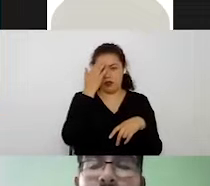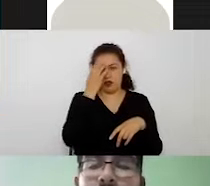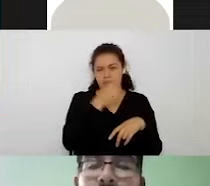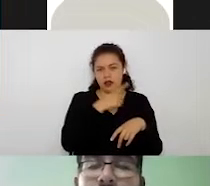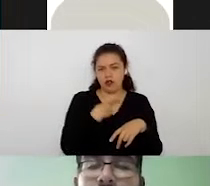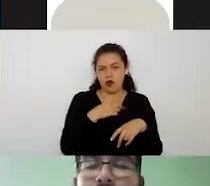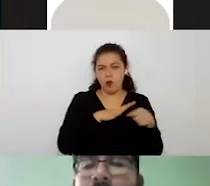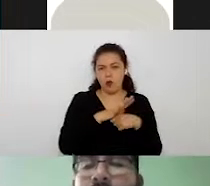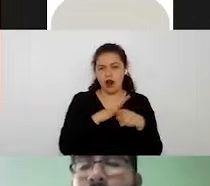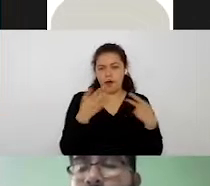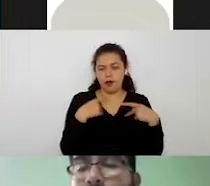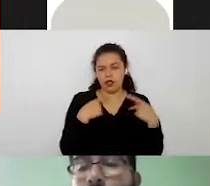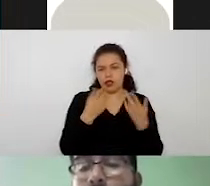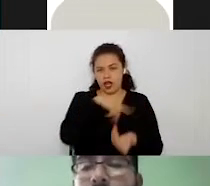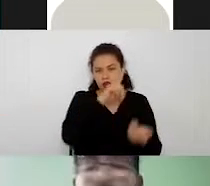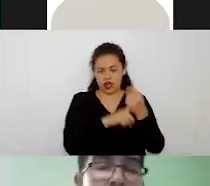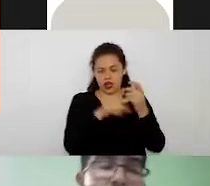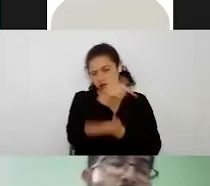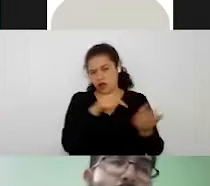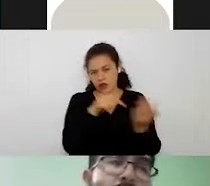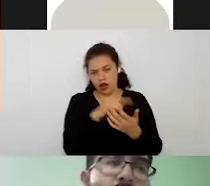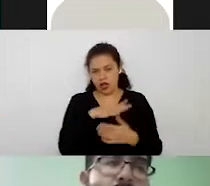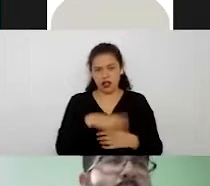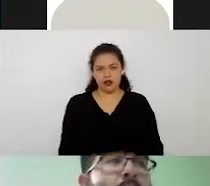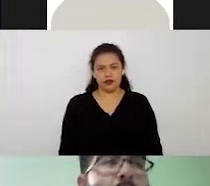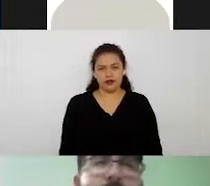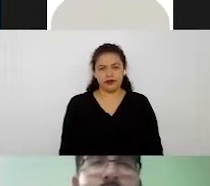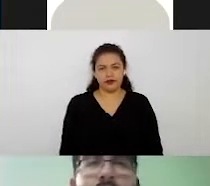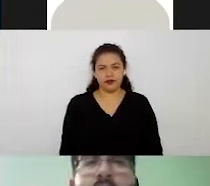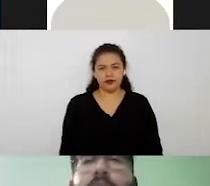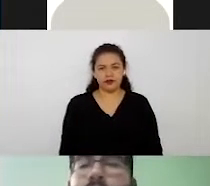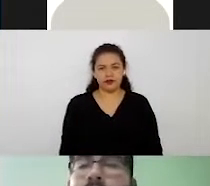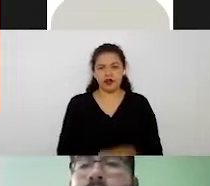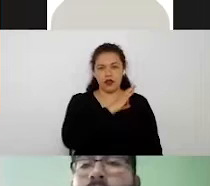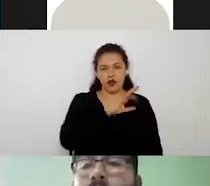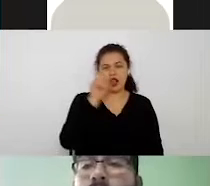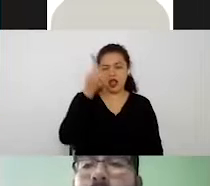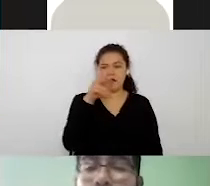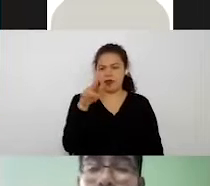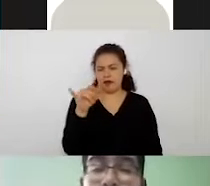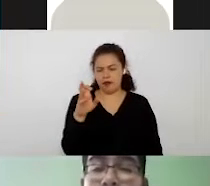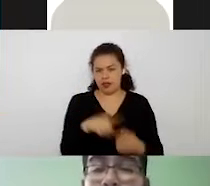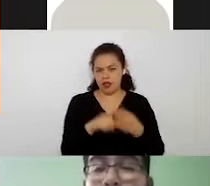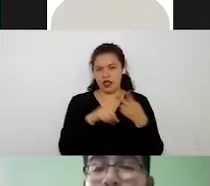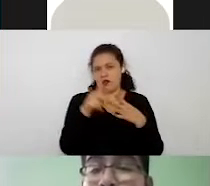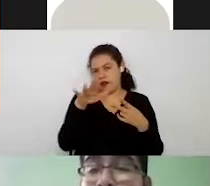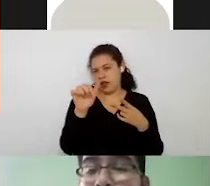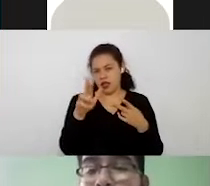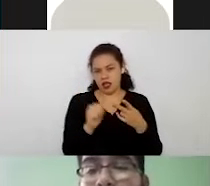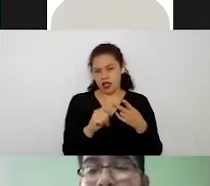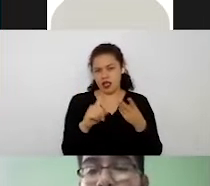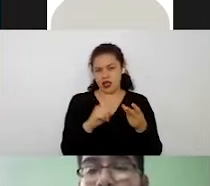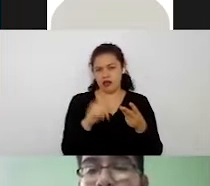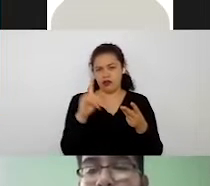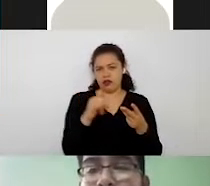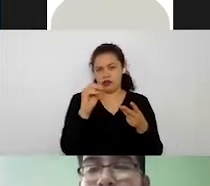personal está dentro del inmueble y decir, pues allí está Pepe, y ahí está María, y ahí está José, pero de repente viene un proveedor, y